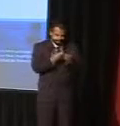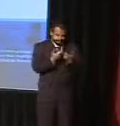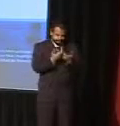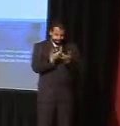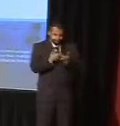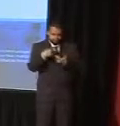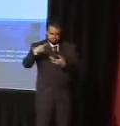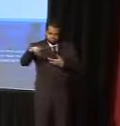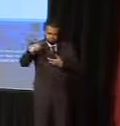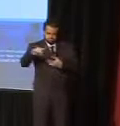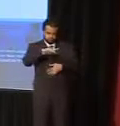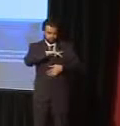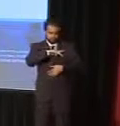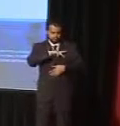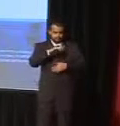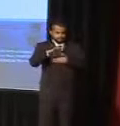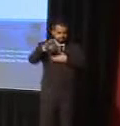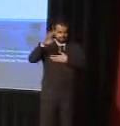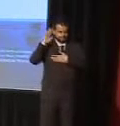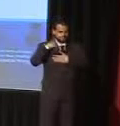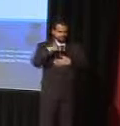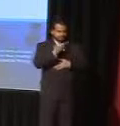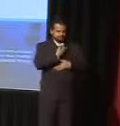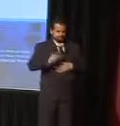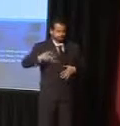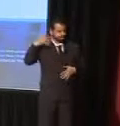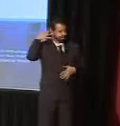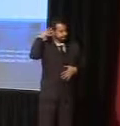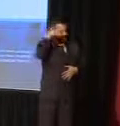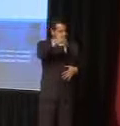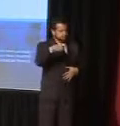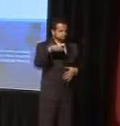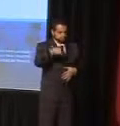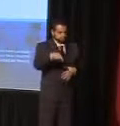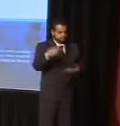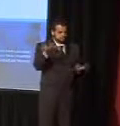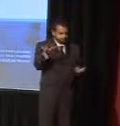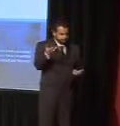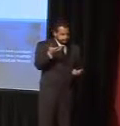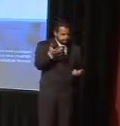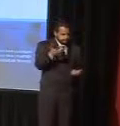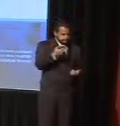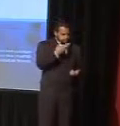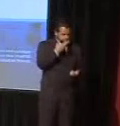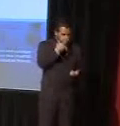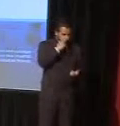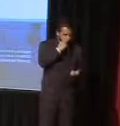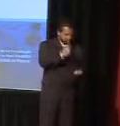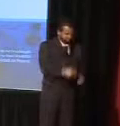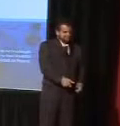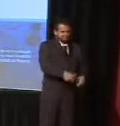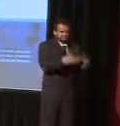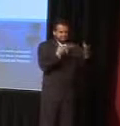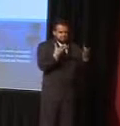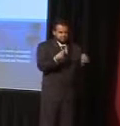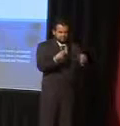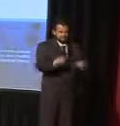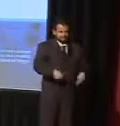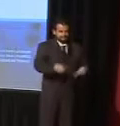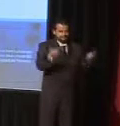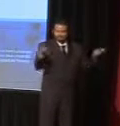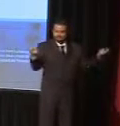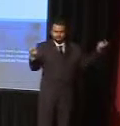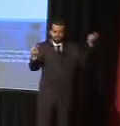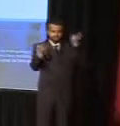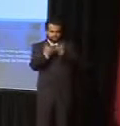lo cual supone que entonces hay un ingreso enorme de recursos a la política y encarece las propias